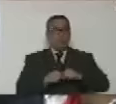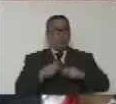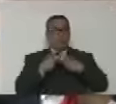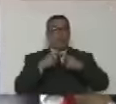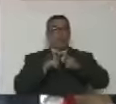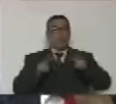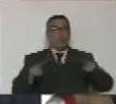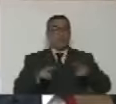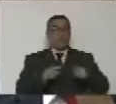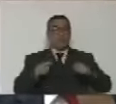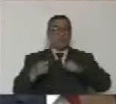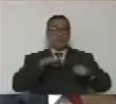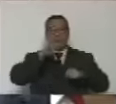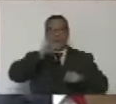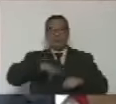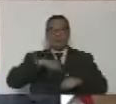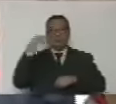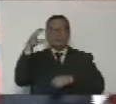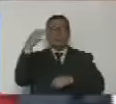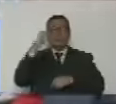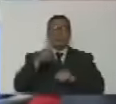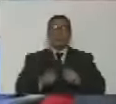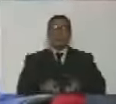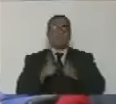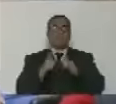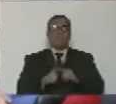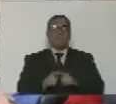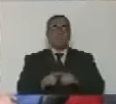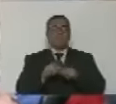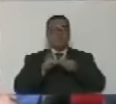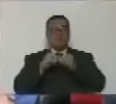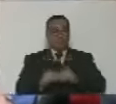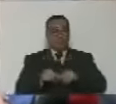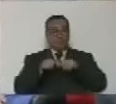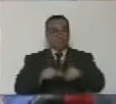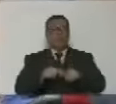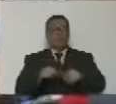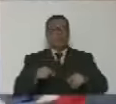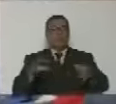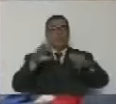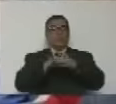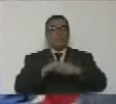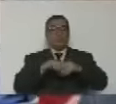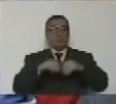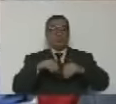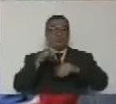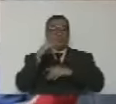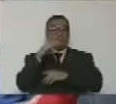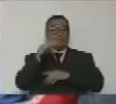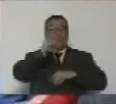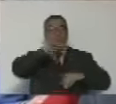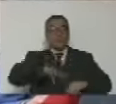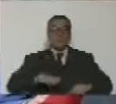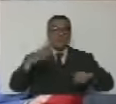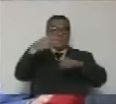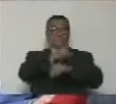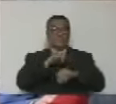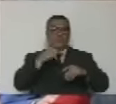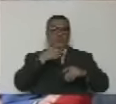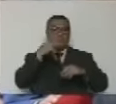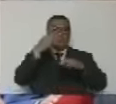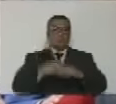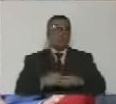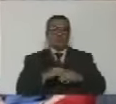paz y de la dinámica histórica en Colombia permita el restablecimiento de esos lazos históricos antropológicos y el rescate